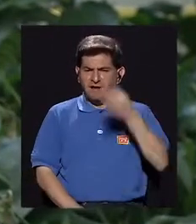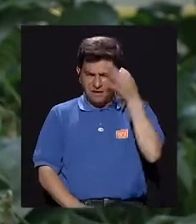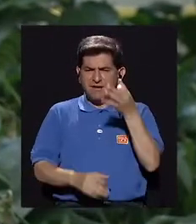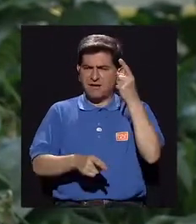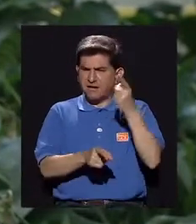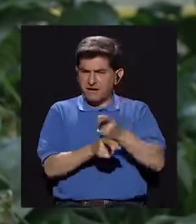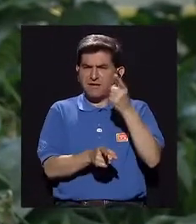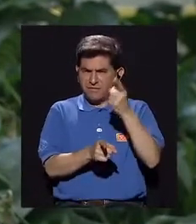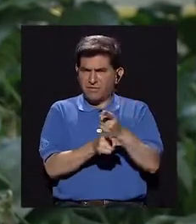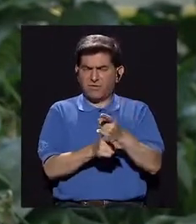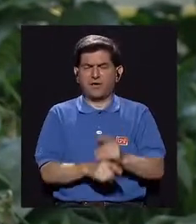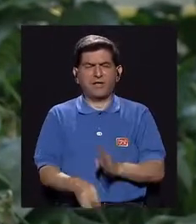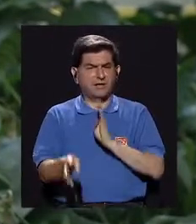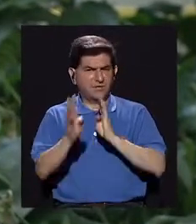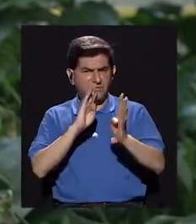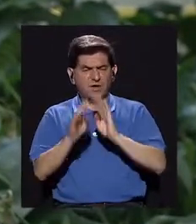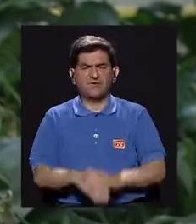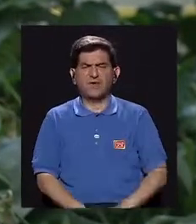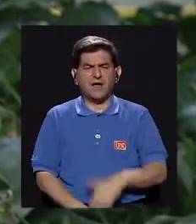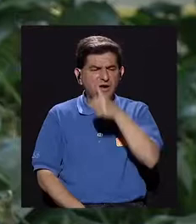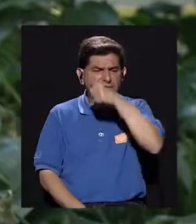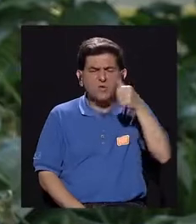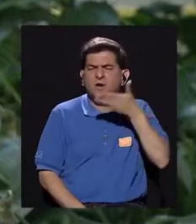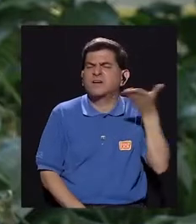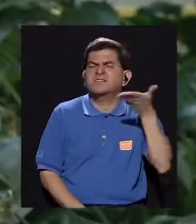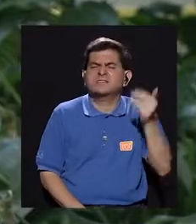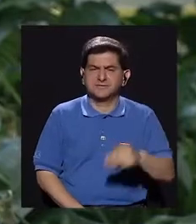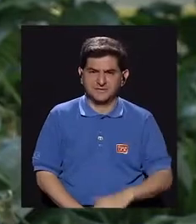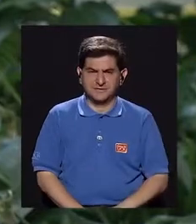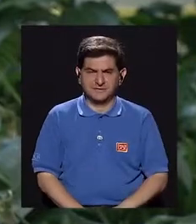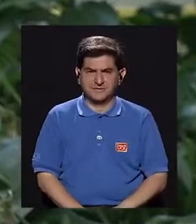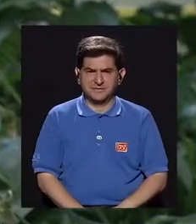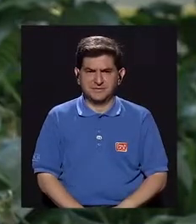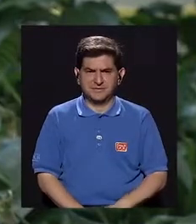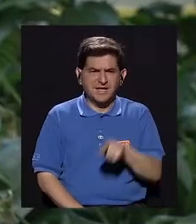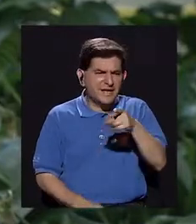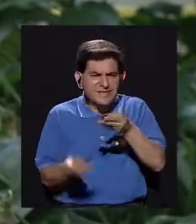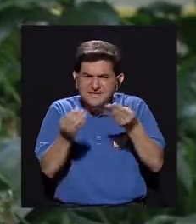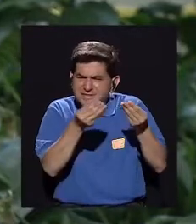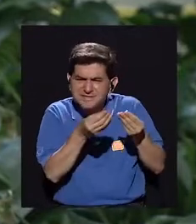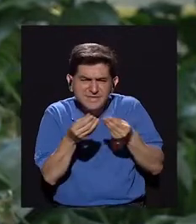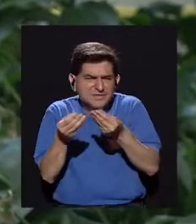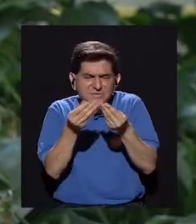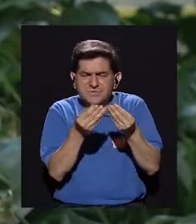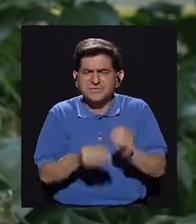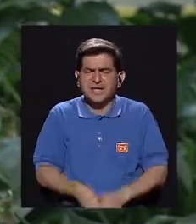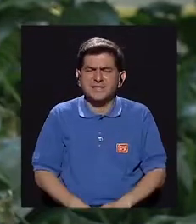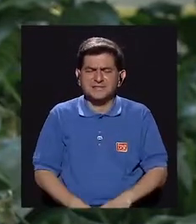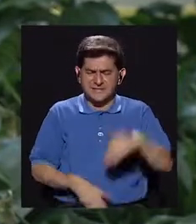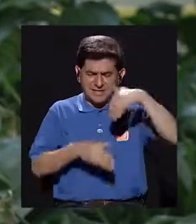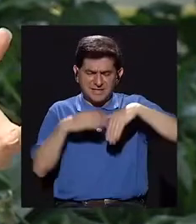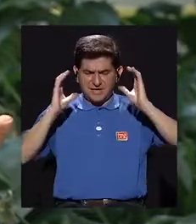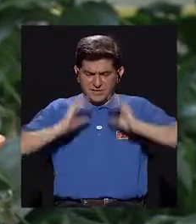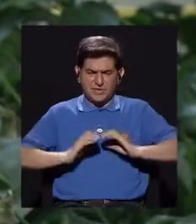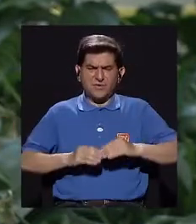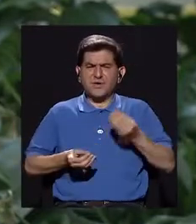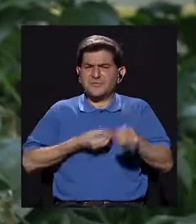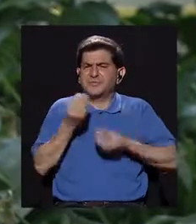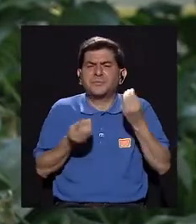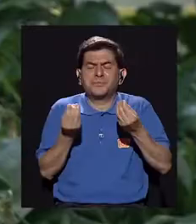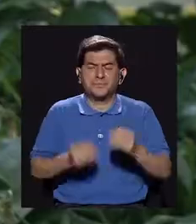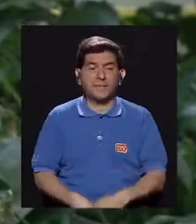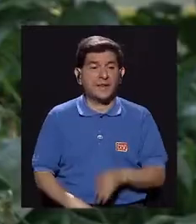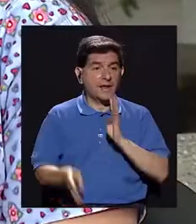nos parece muy oportuno entonces, Roxana, hablar qué son las drogas, ¿verdad? Y qué son estas sustancias que producen en nuestro cuerpo.